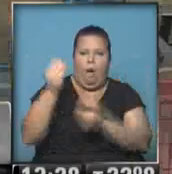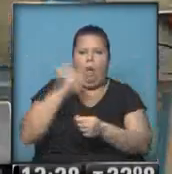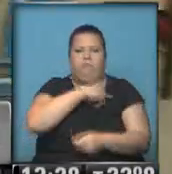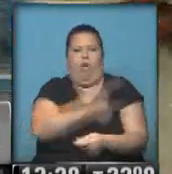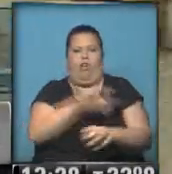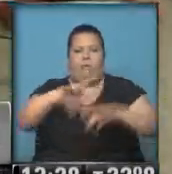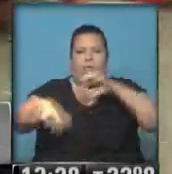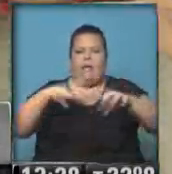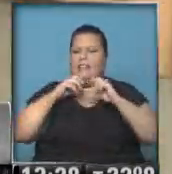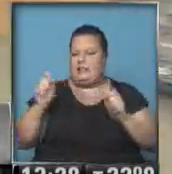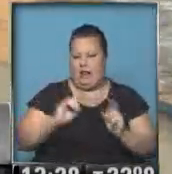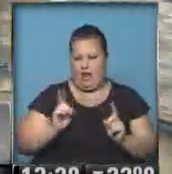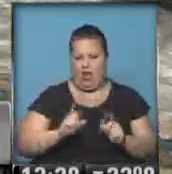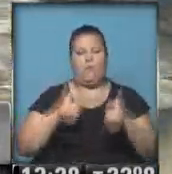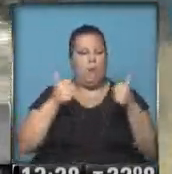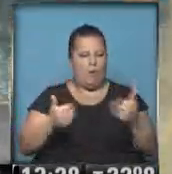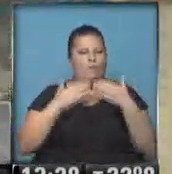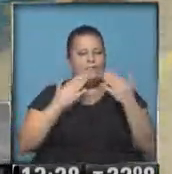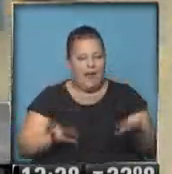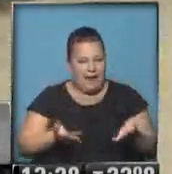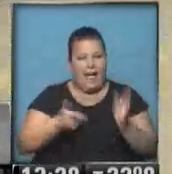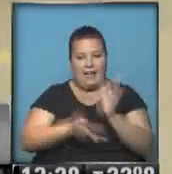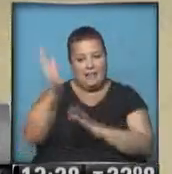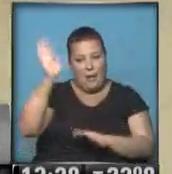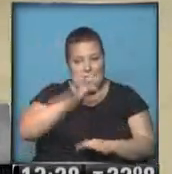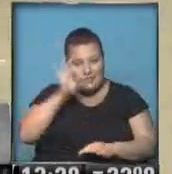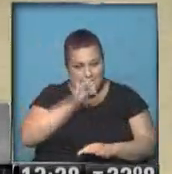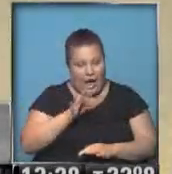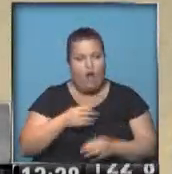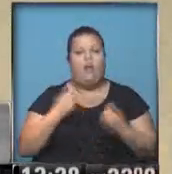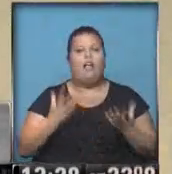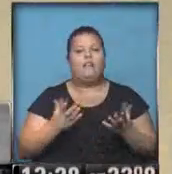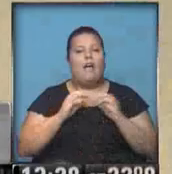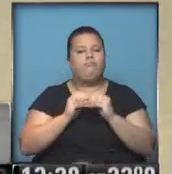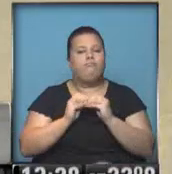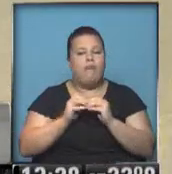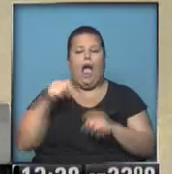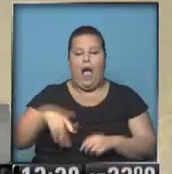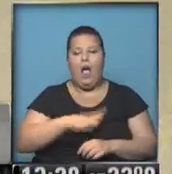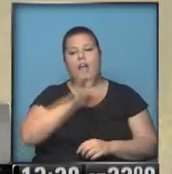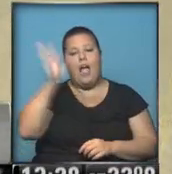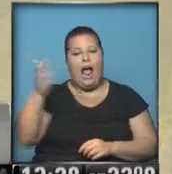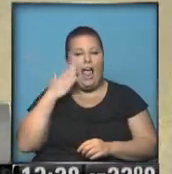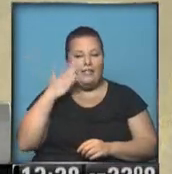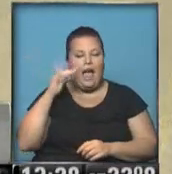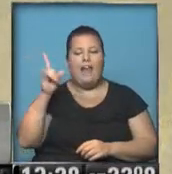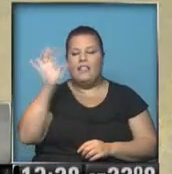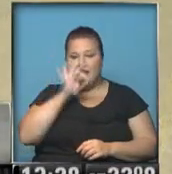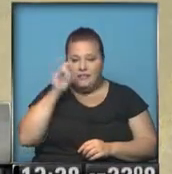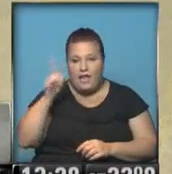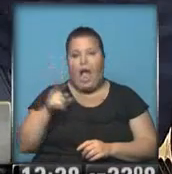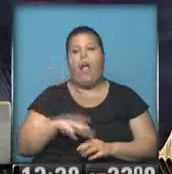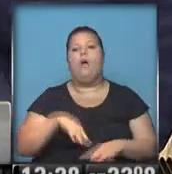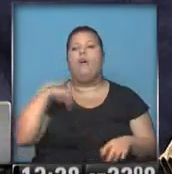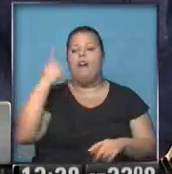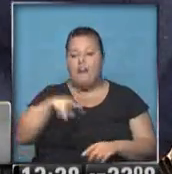para la Secretaría. Bien, Costa, muchas gracias. Ahora se van para Resistencia. Chaco, ¿cómo siguen los foros? Sí, ahora seguimos a la tarde en Resistencia y bueno, y